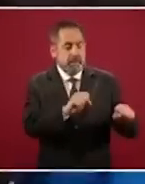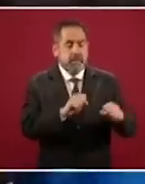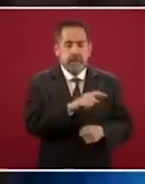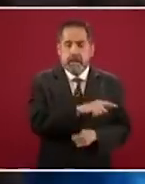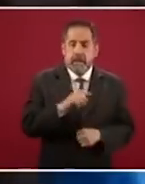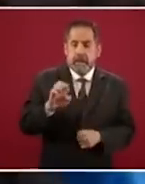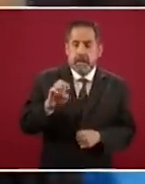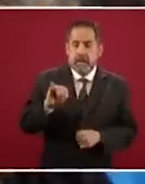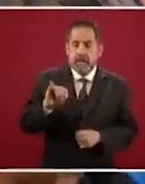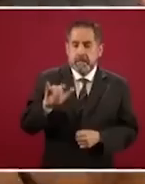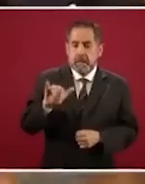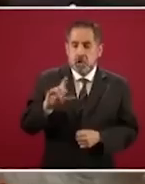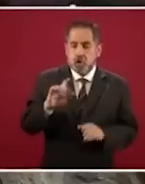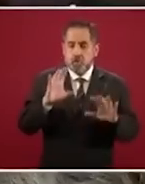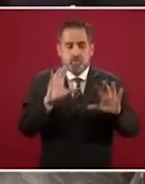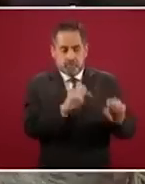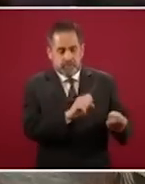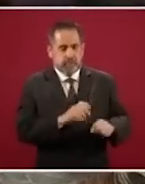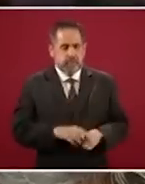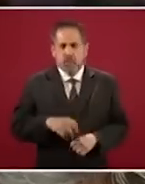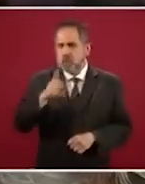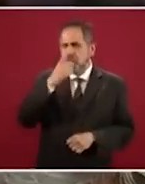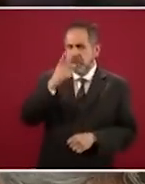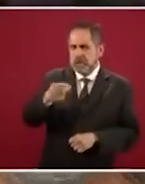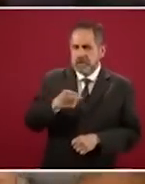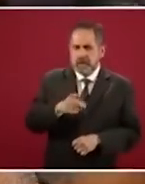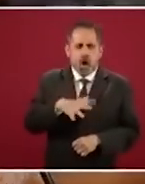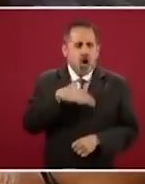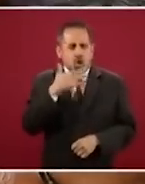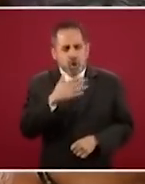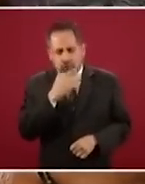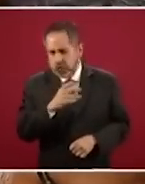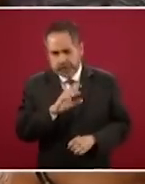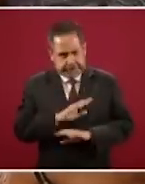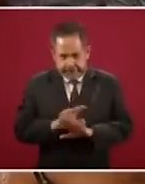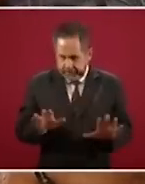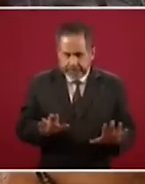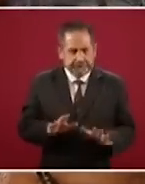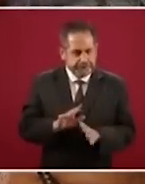Lozoya, usted habla de que no se va a permitir la corrupción